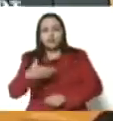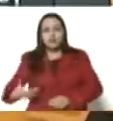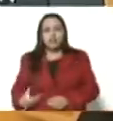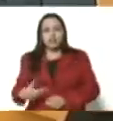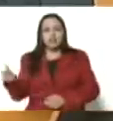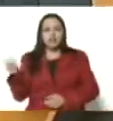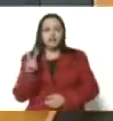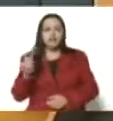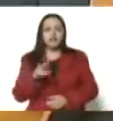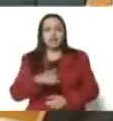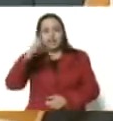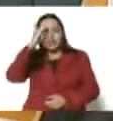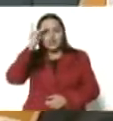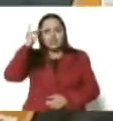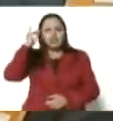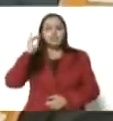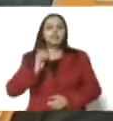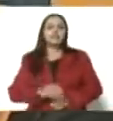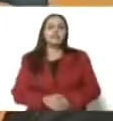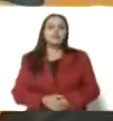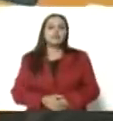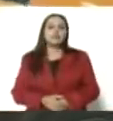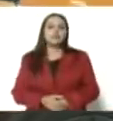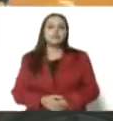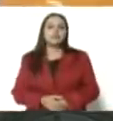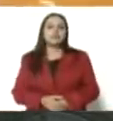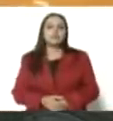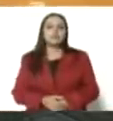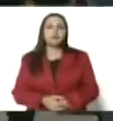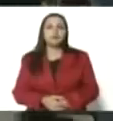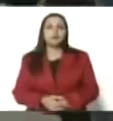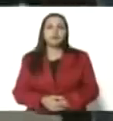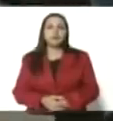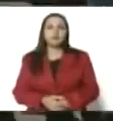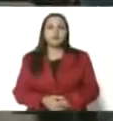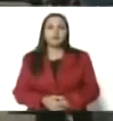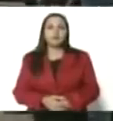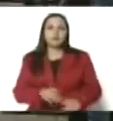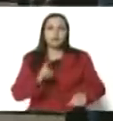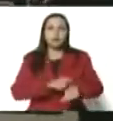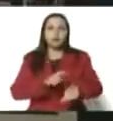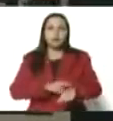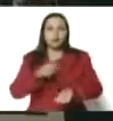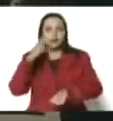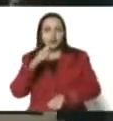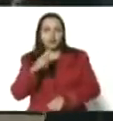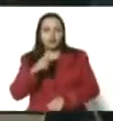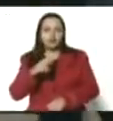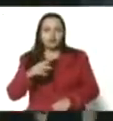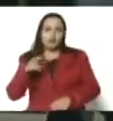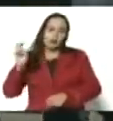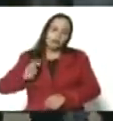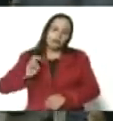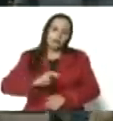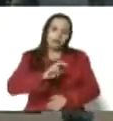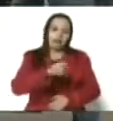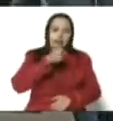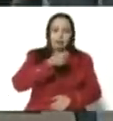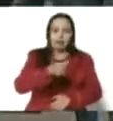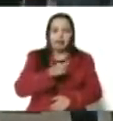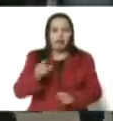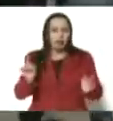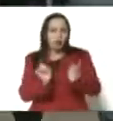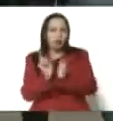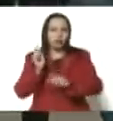de la República, Delcy Rodríguez. A esta hora ya vemos la movilización de la prensa, así que dentro de